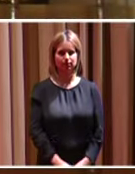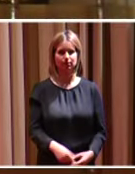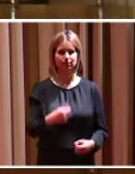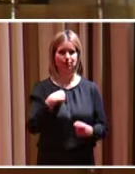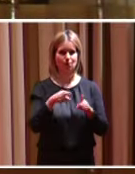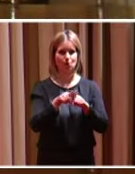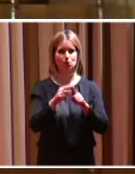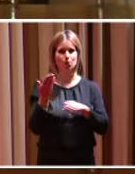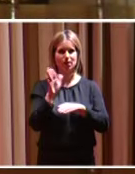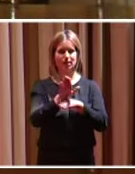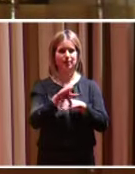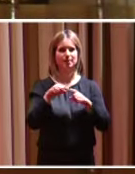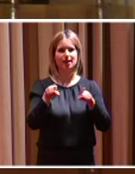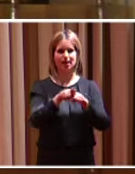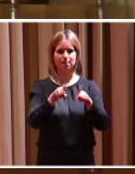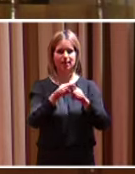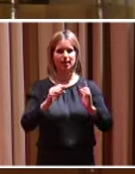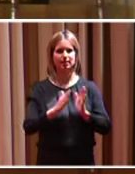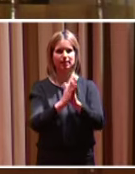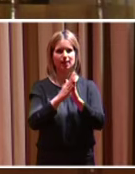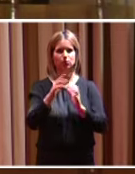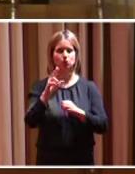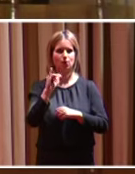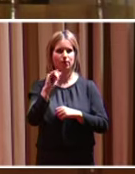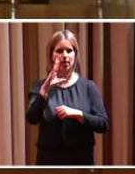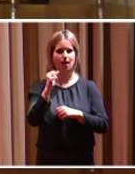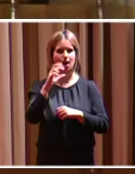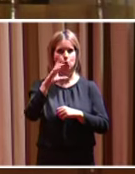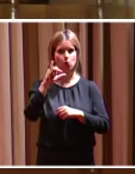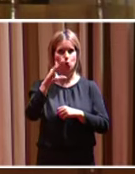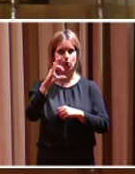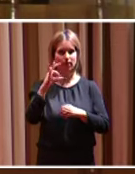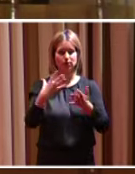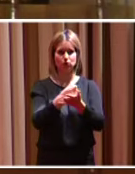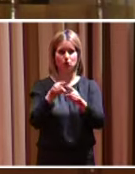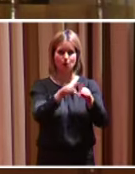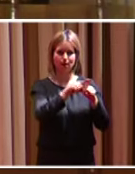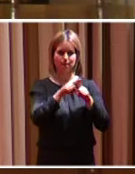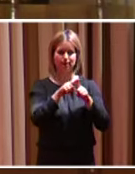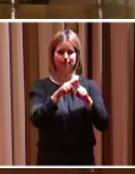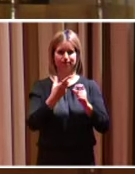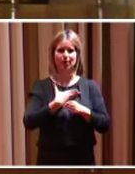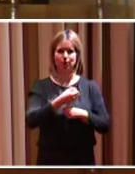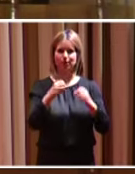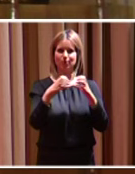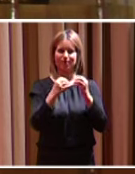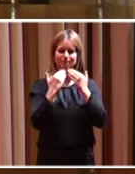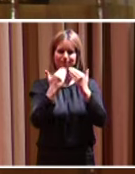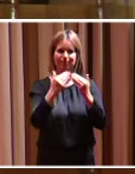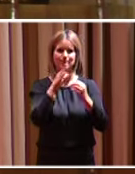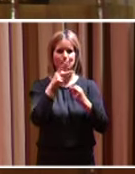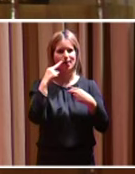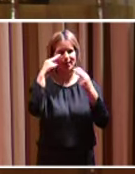Como representante de la Hermandad del Santo Vía Crucis y en nombre de todos sus hermanos y hermanas, quiero agradecer al Ayuntamiento de Granada